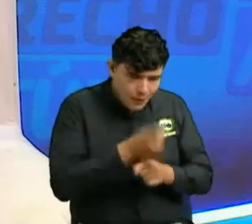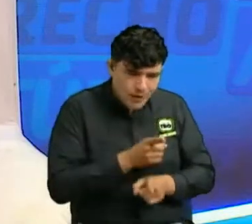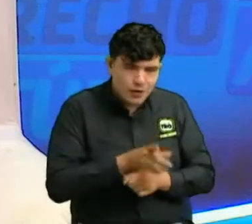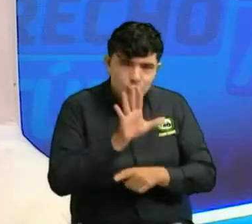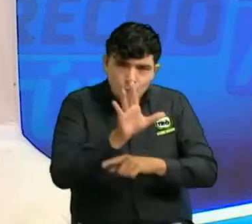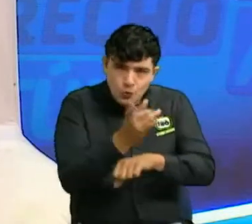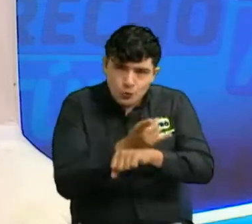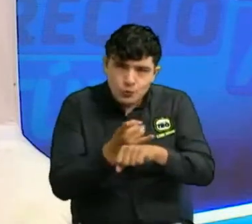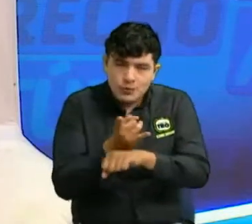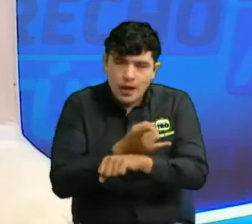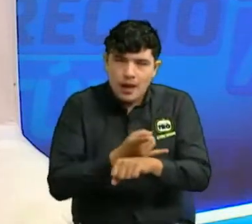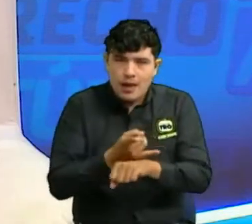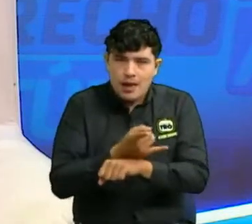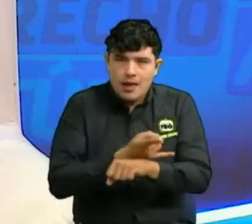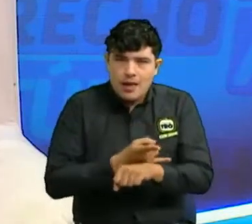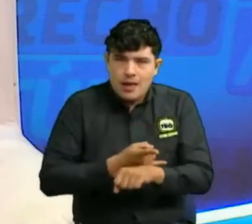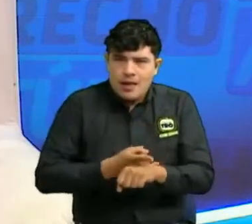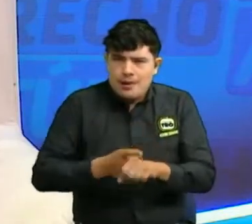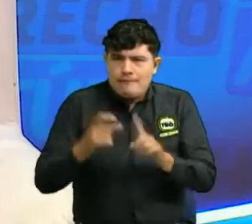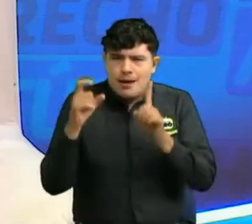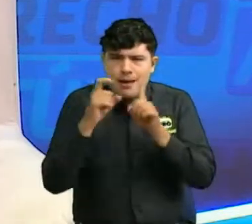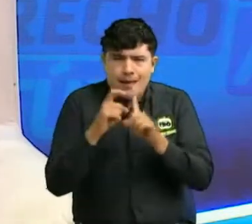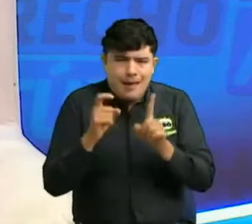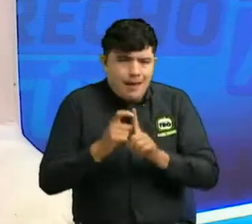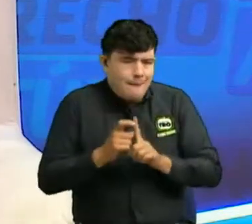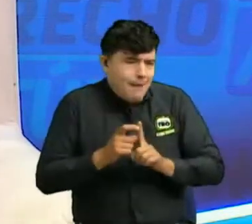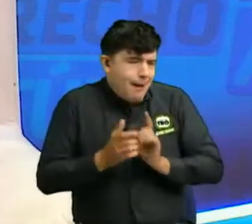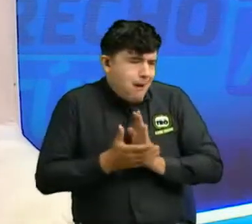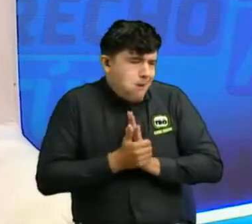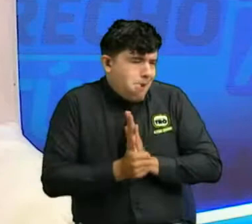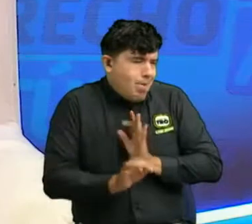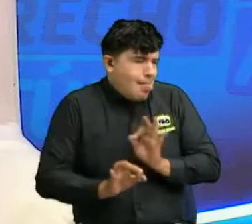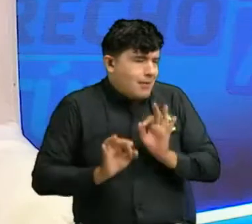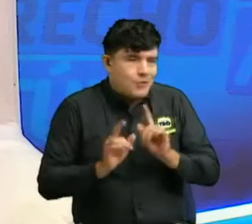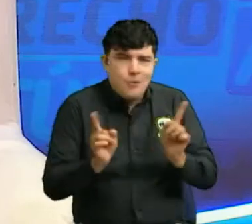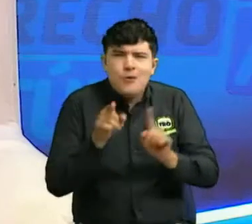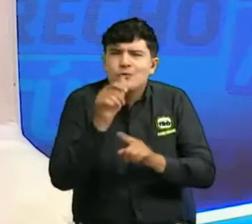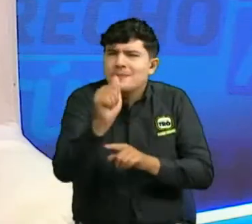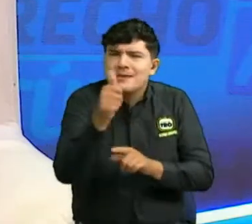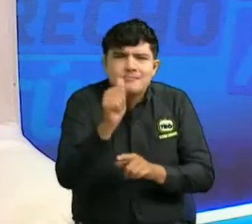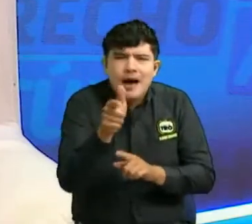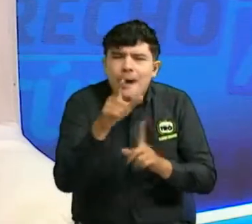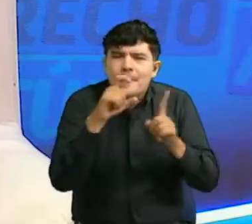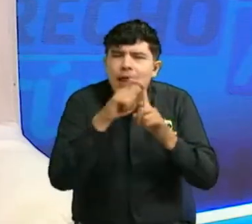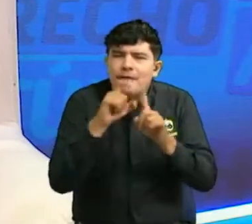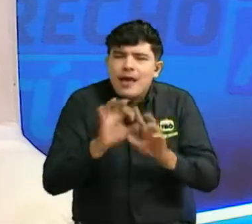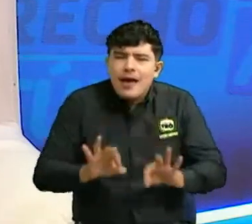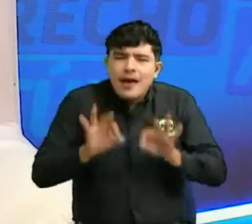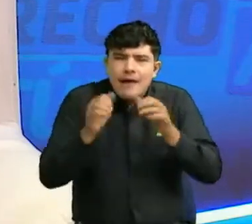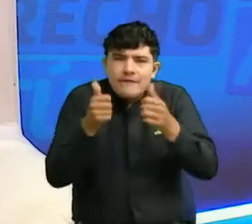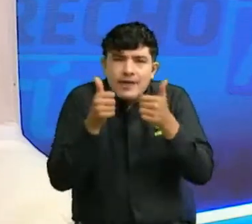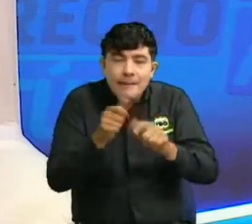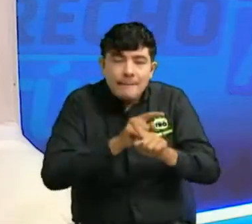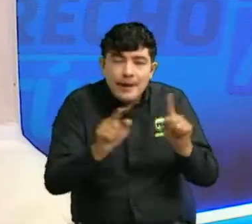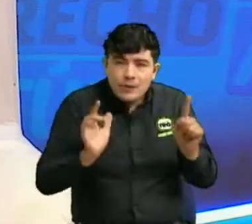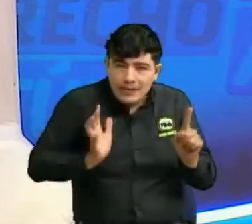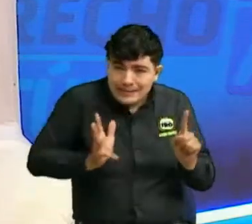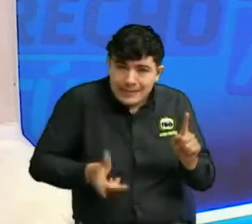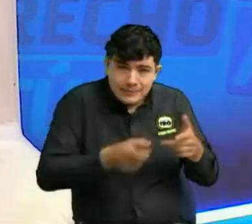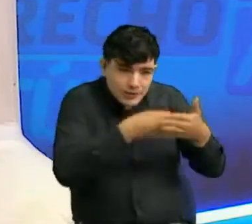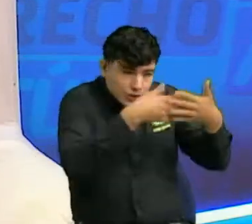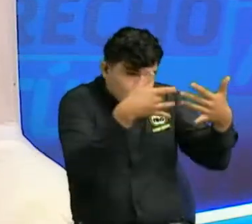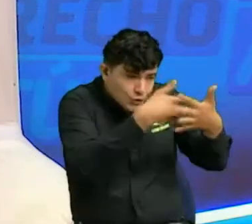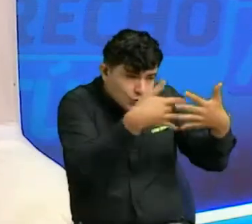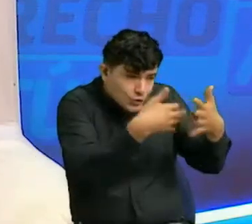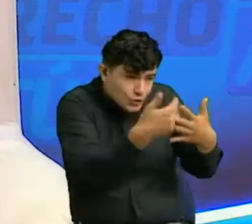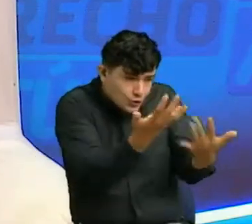utilice. No necesitamos palabras adornadas, las palabras que usted utiliza. Pero entre más descriptiva sea la pregunta